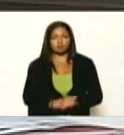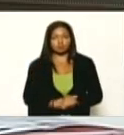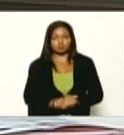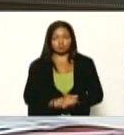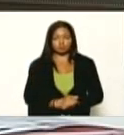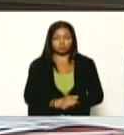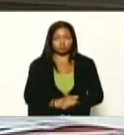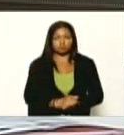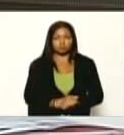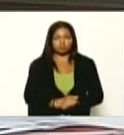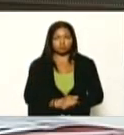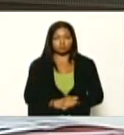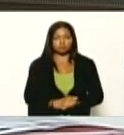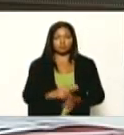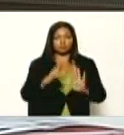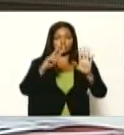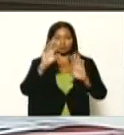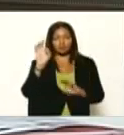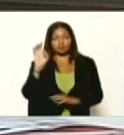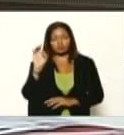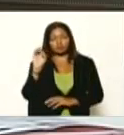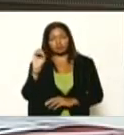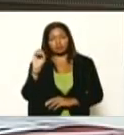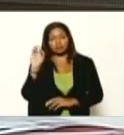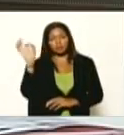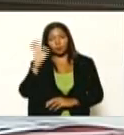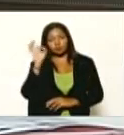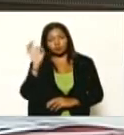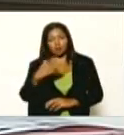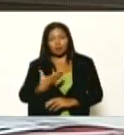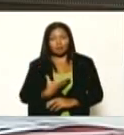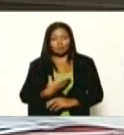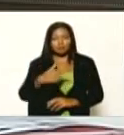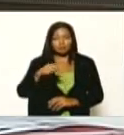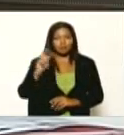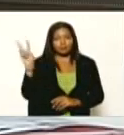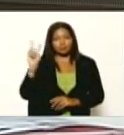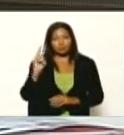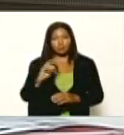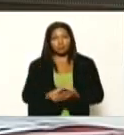el 70% de las alcaldías de Venezuela